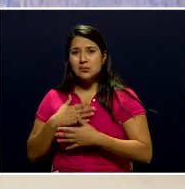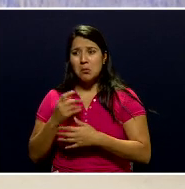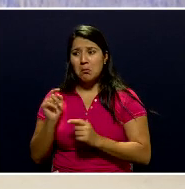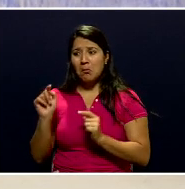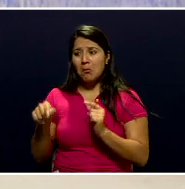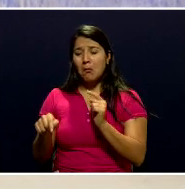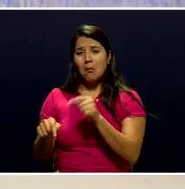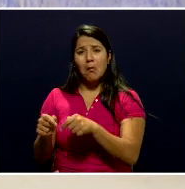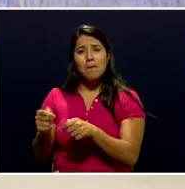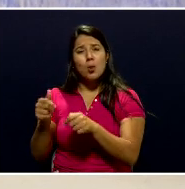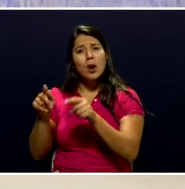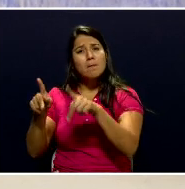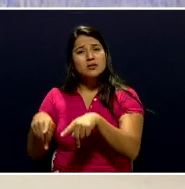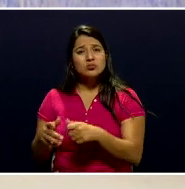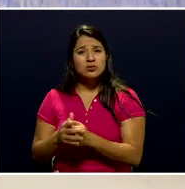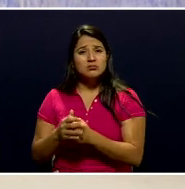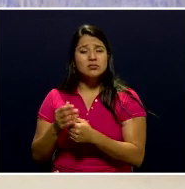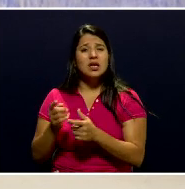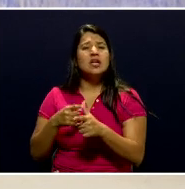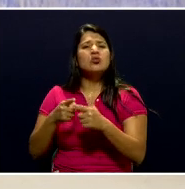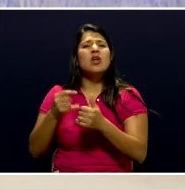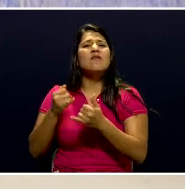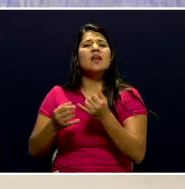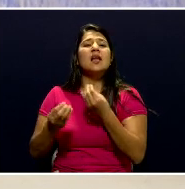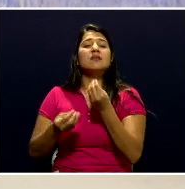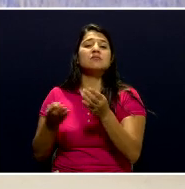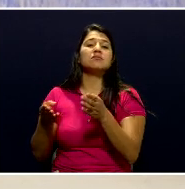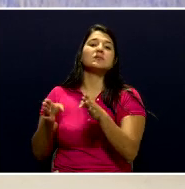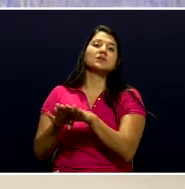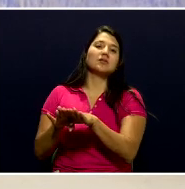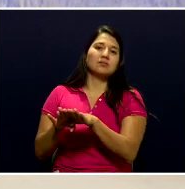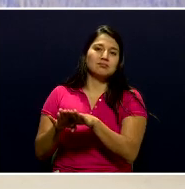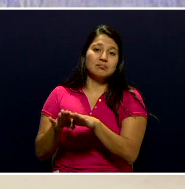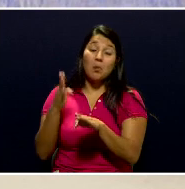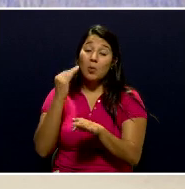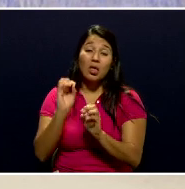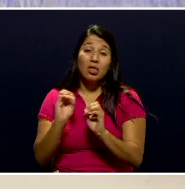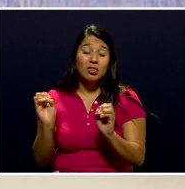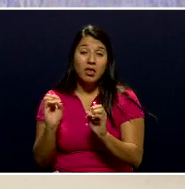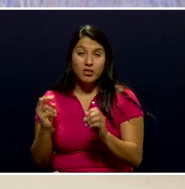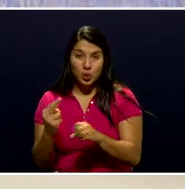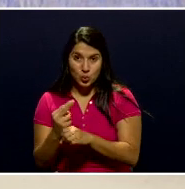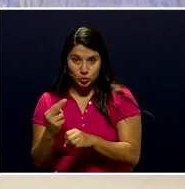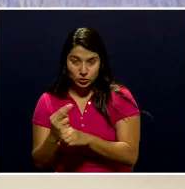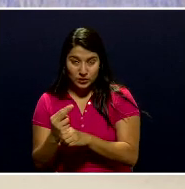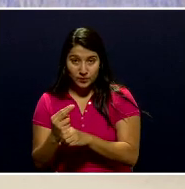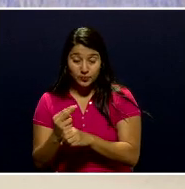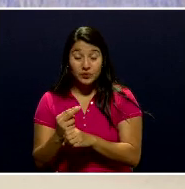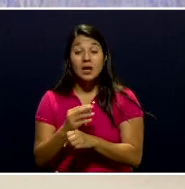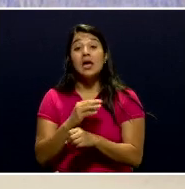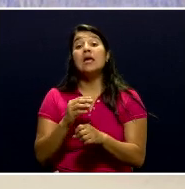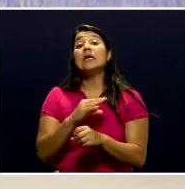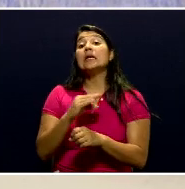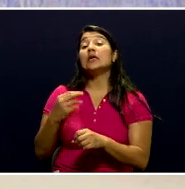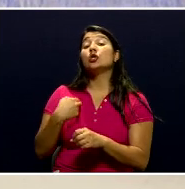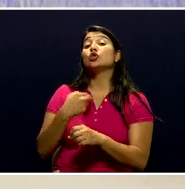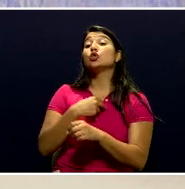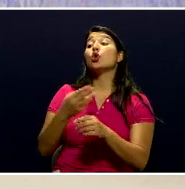hacer? Los hemos cerrado. Y luego, por otra parte, además de que los hemos cerrado y